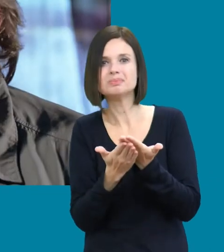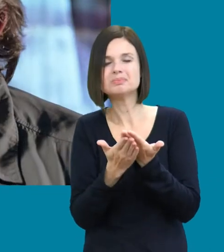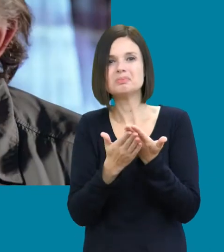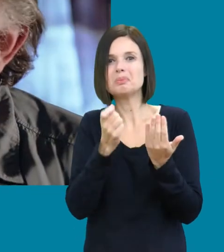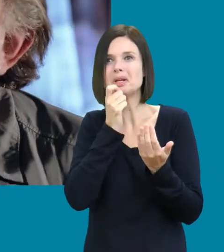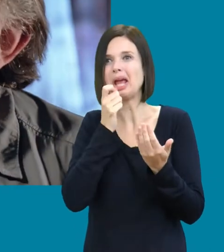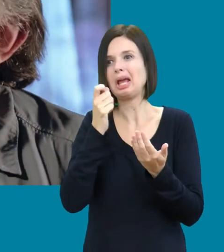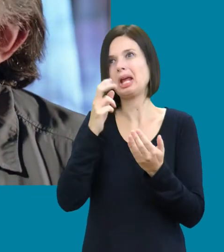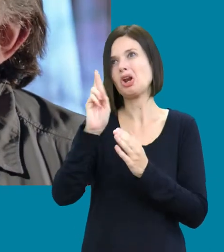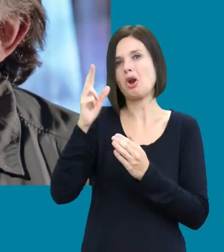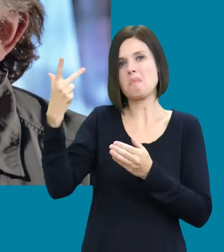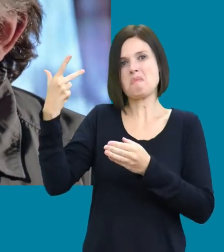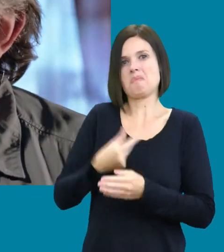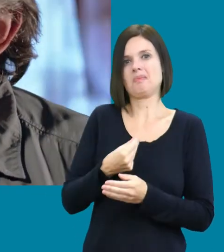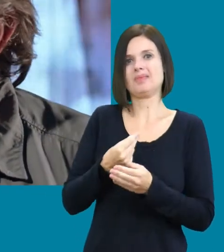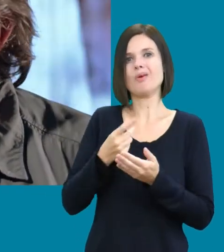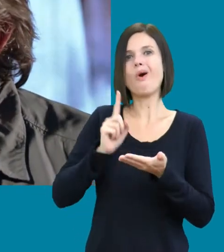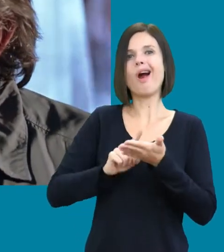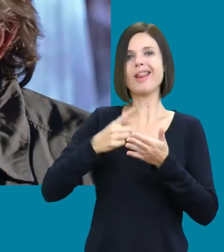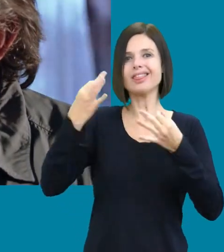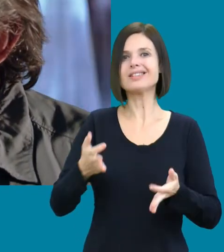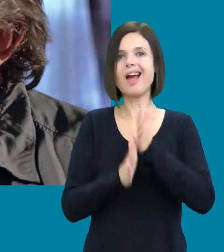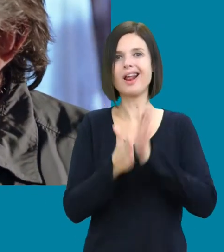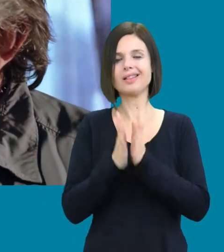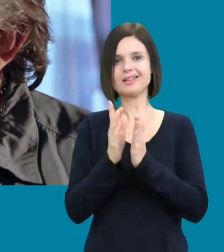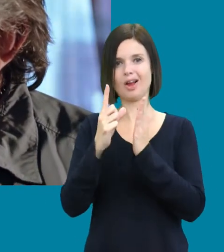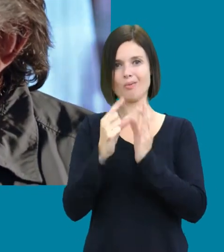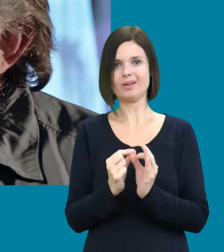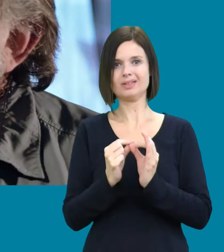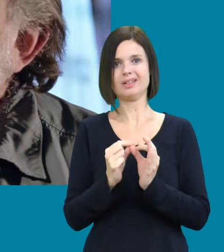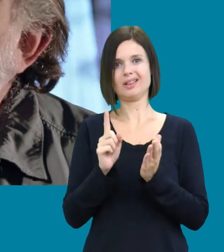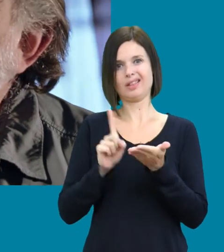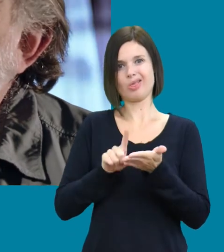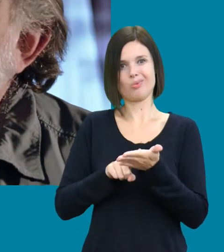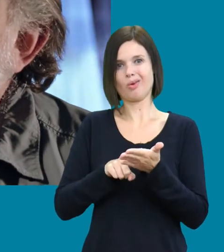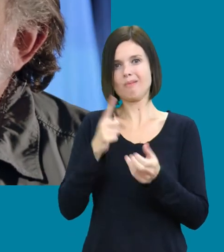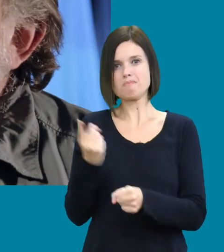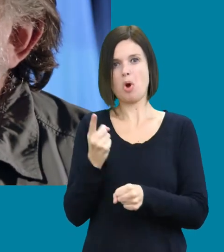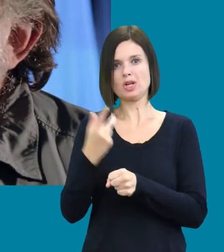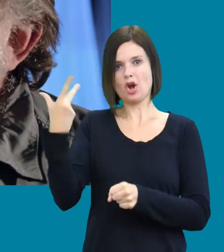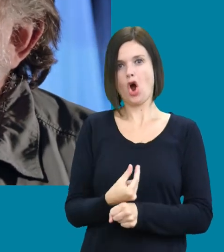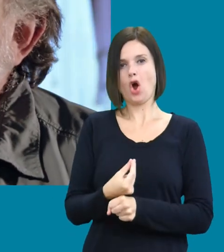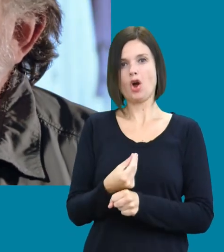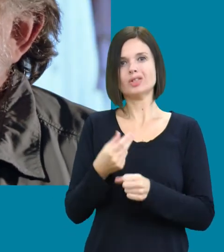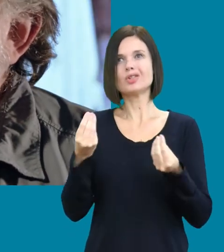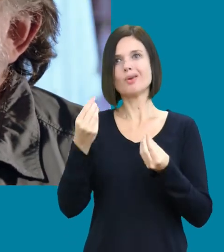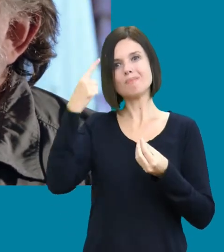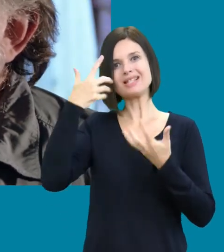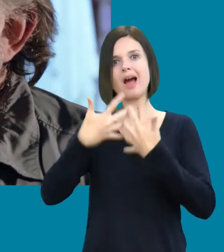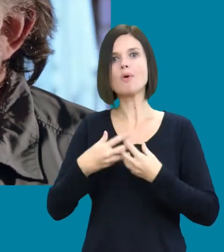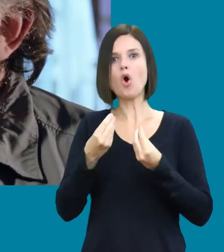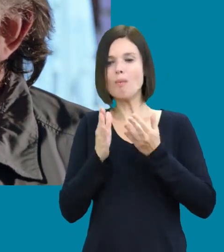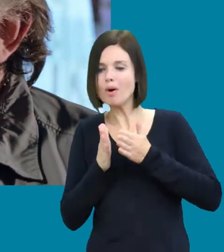no nos permitieron garantizar la gratuidad en el articulado del Estatuto y la única manera que vimos viable de garantizar